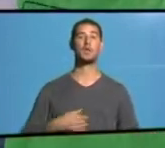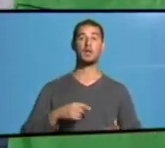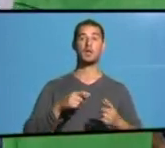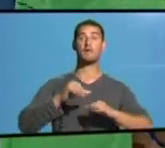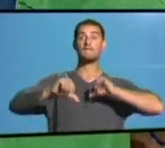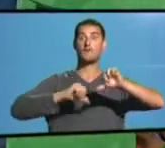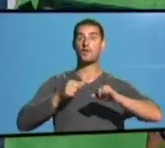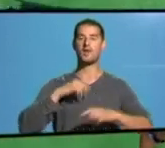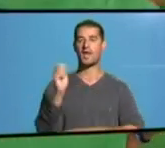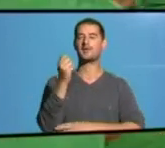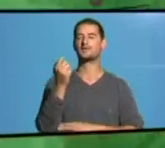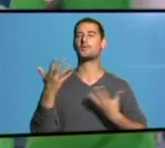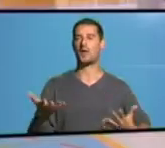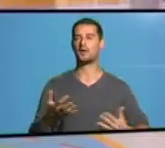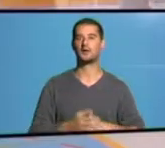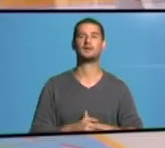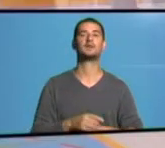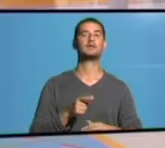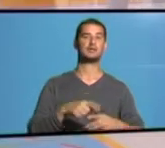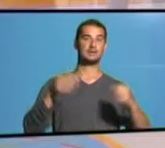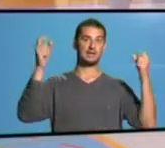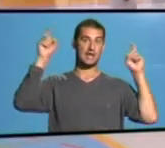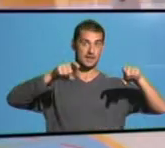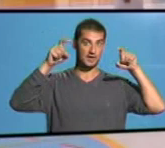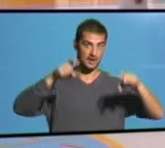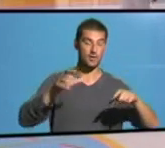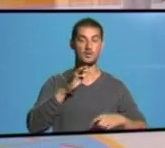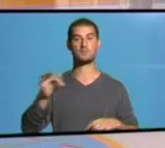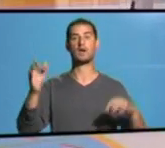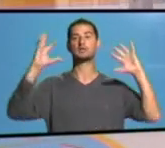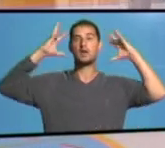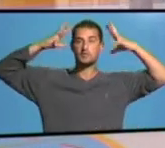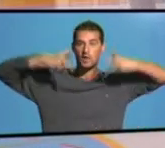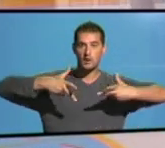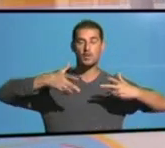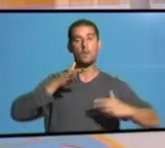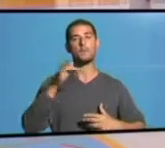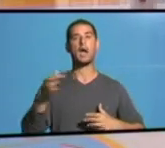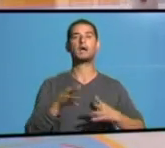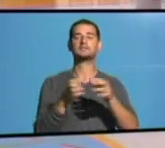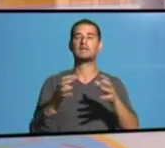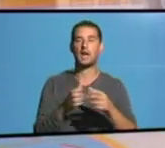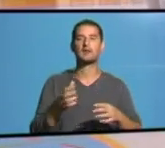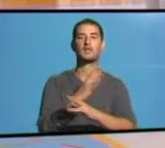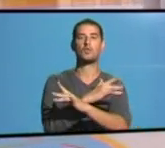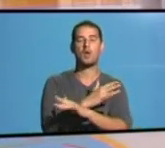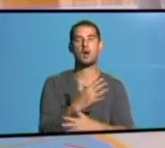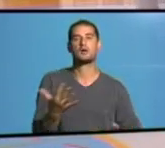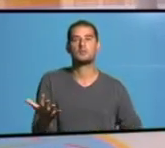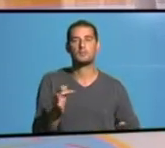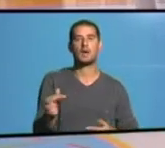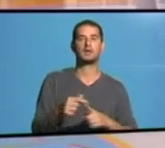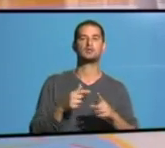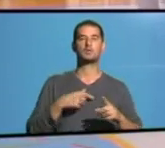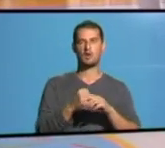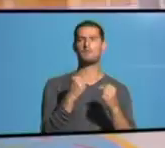seus éxitos teñen a clara. En parte dos entrenadores, el esfuerzo, las ganas de jugar e a